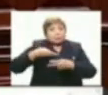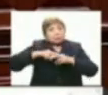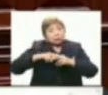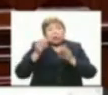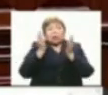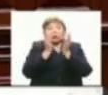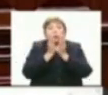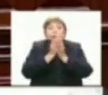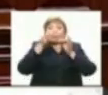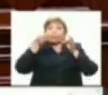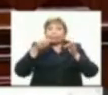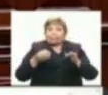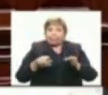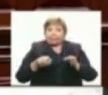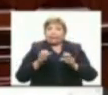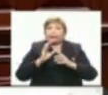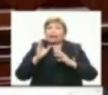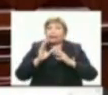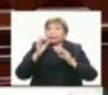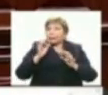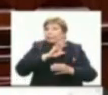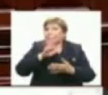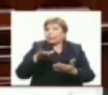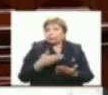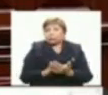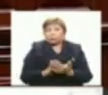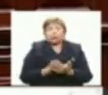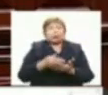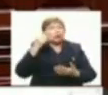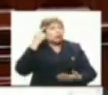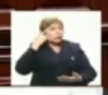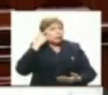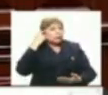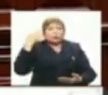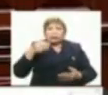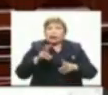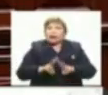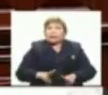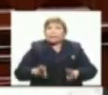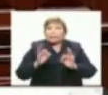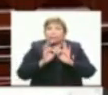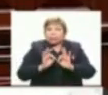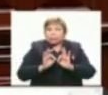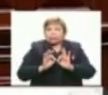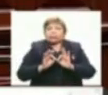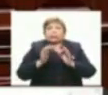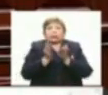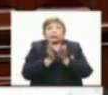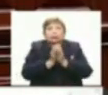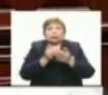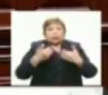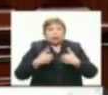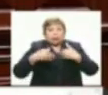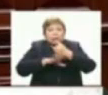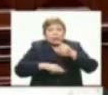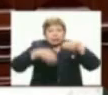una educación de calidad para todos. Consideramos de vital importancia que el sistema educativo cuente con una